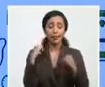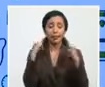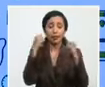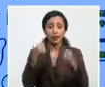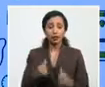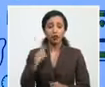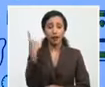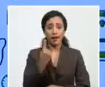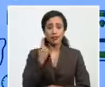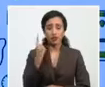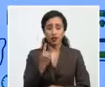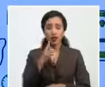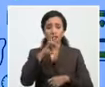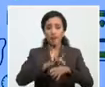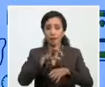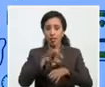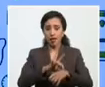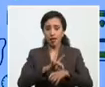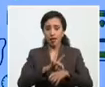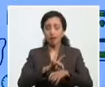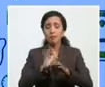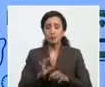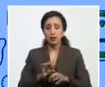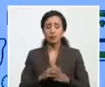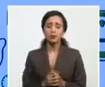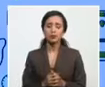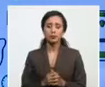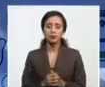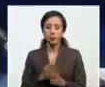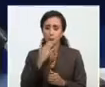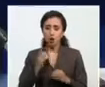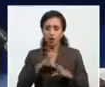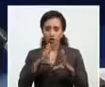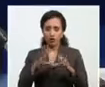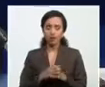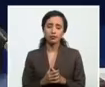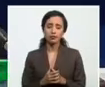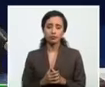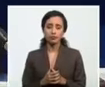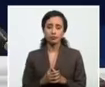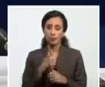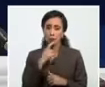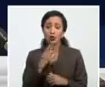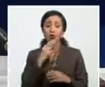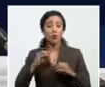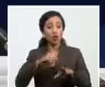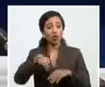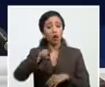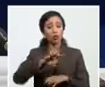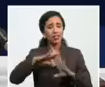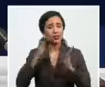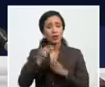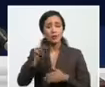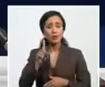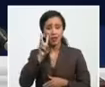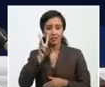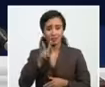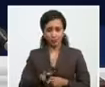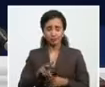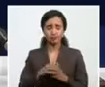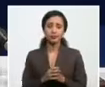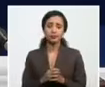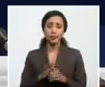de epidemiología del MINSAP. Doctor, buenos días. Buenos días a ustedes, a todos los que nos siguen. En